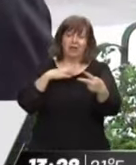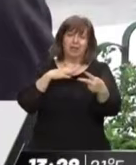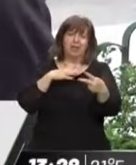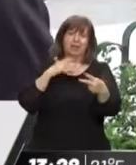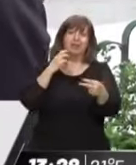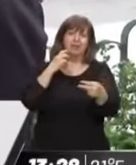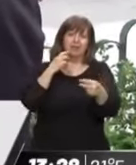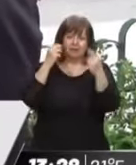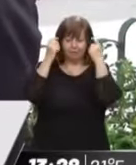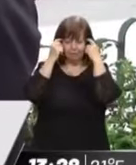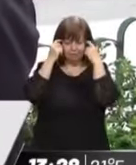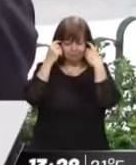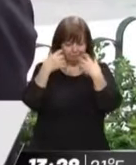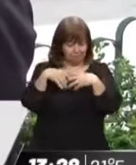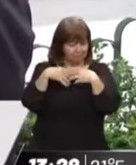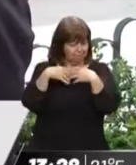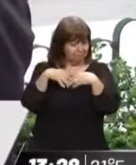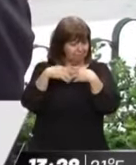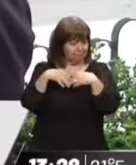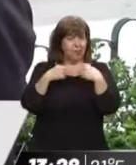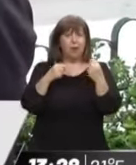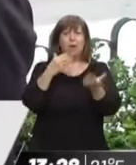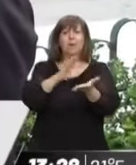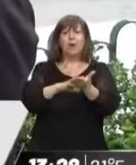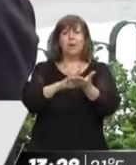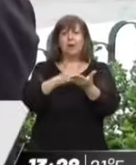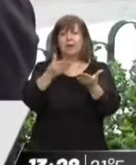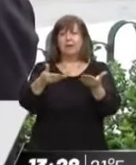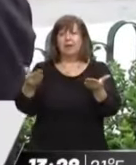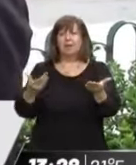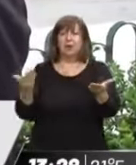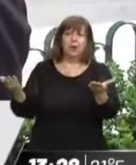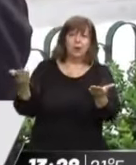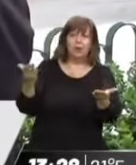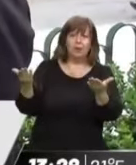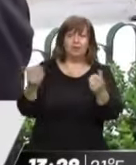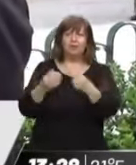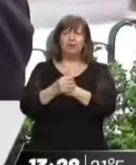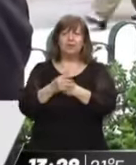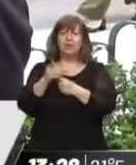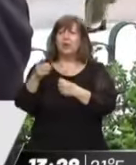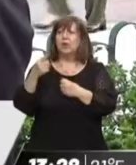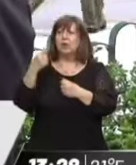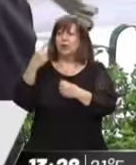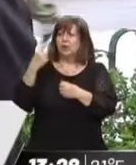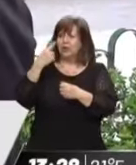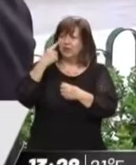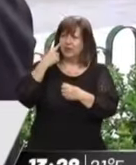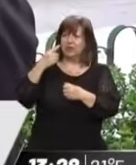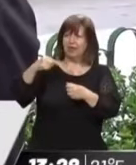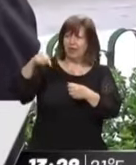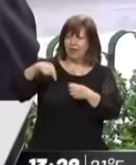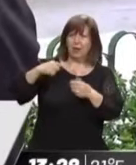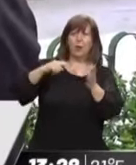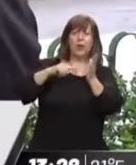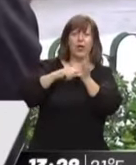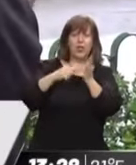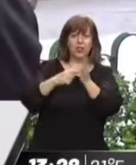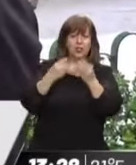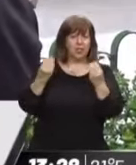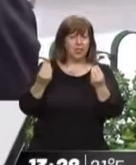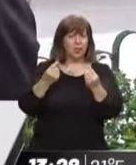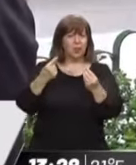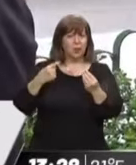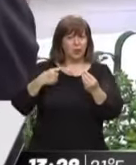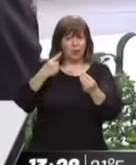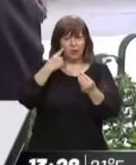que veré. A ver qué proponen, que me convenzan. ¿Cómo se vive acá en Buenos Aires? ¿Incertidumbre, no? Después de las